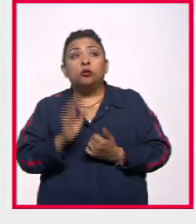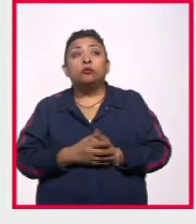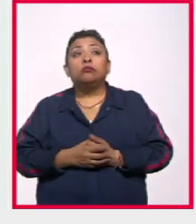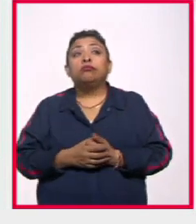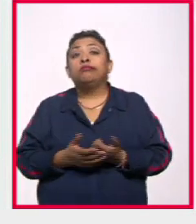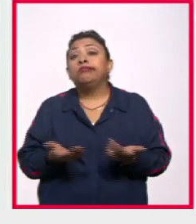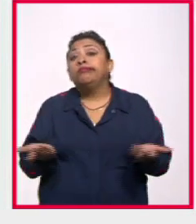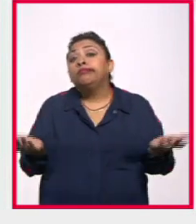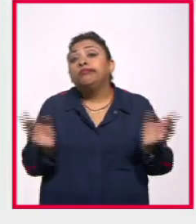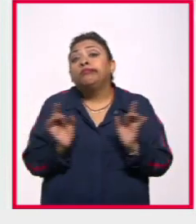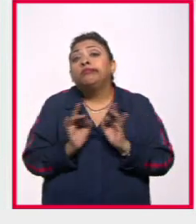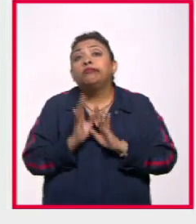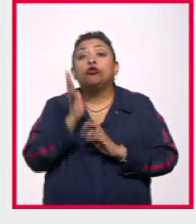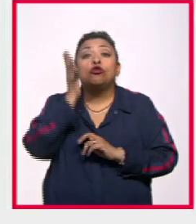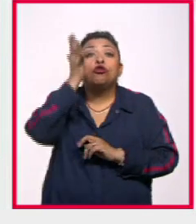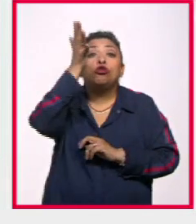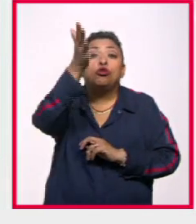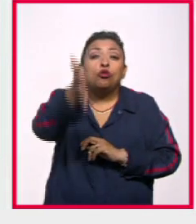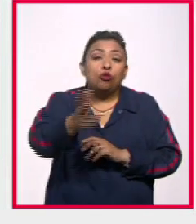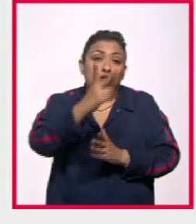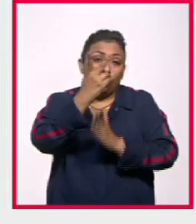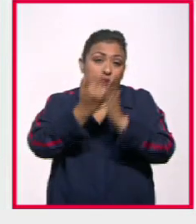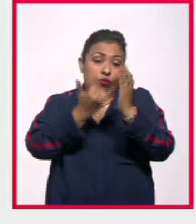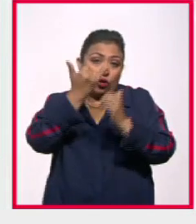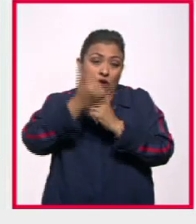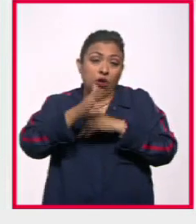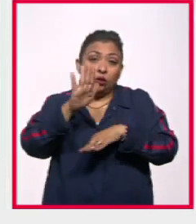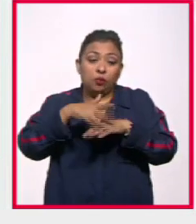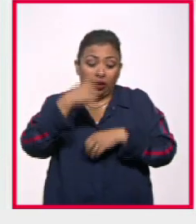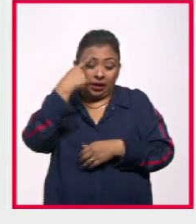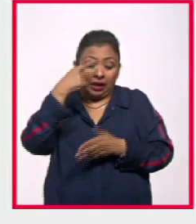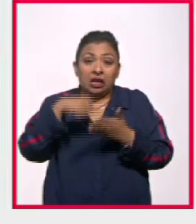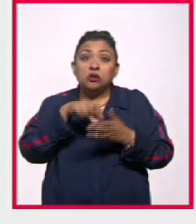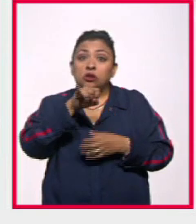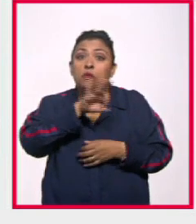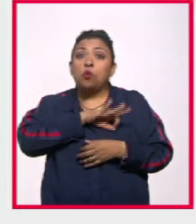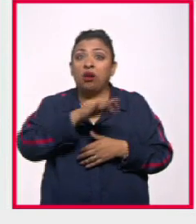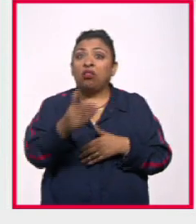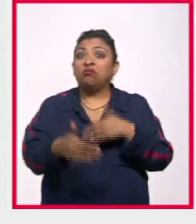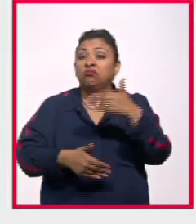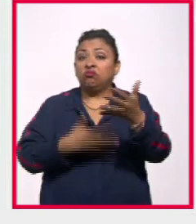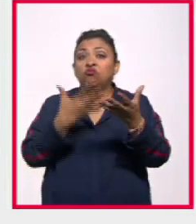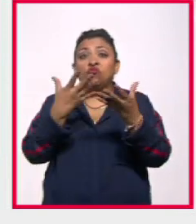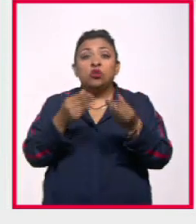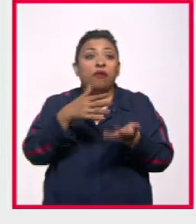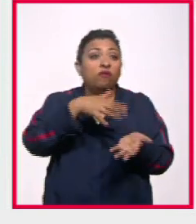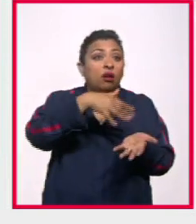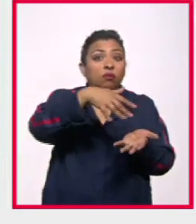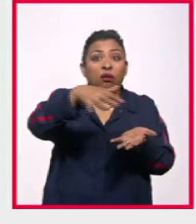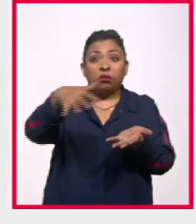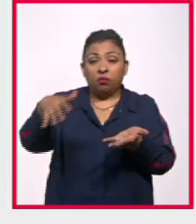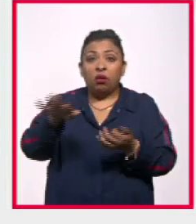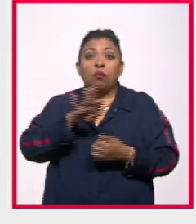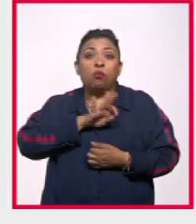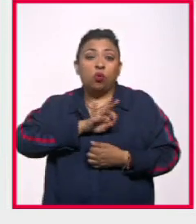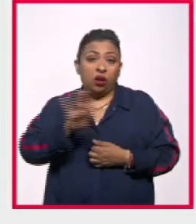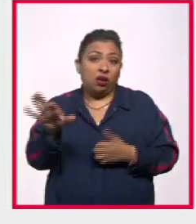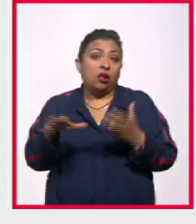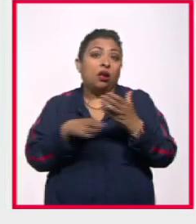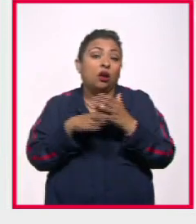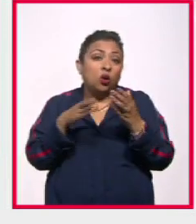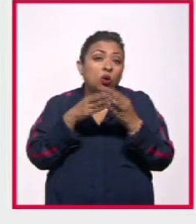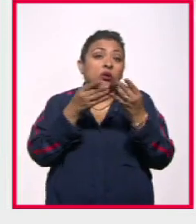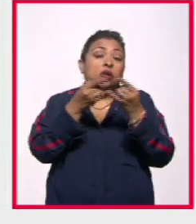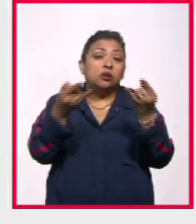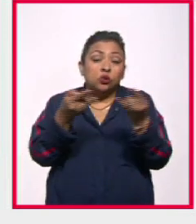qué ocurre en el futuro con este proyecto, porque creo que daría para una cantidad enorme de recopilaciones, de cosas, de